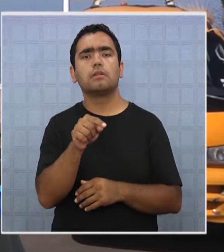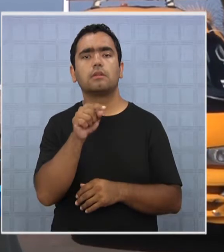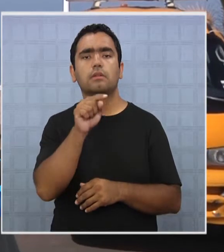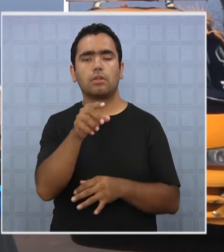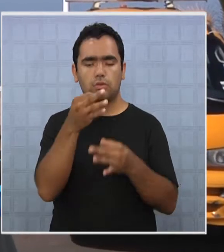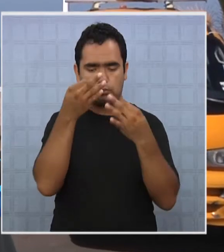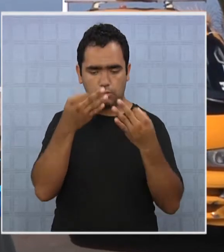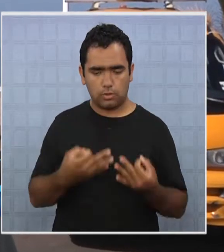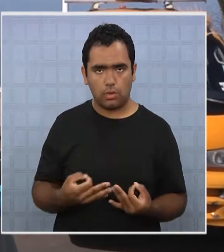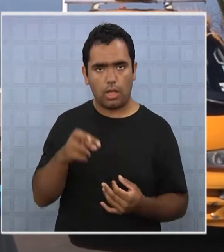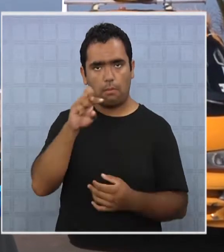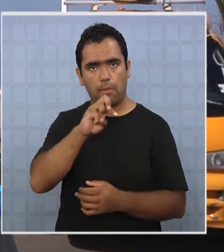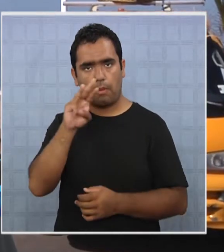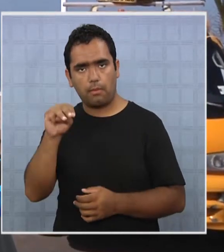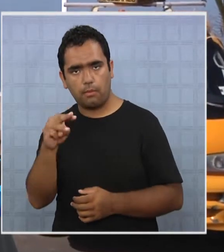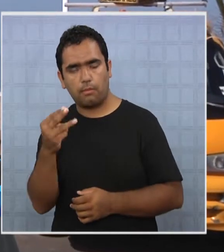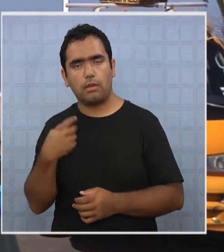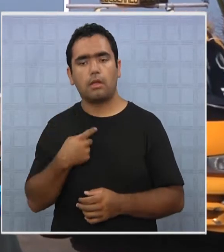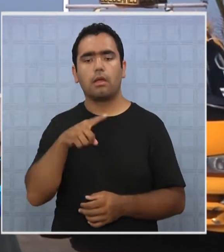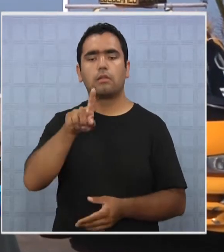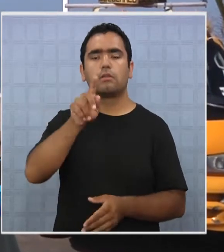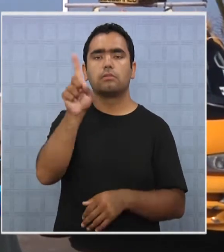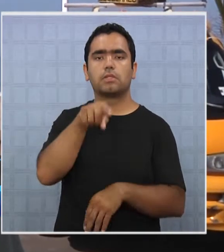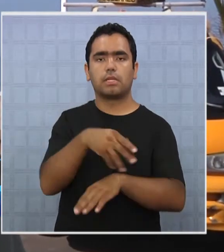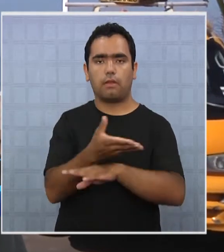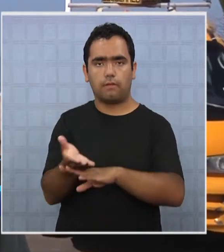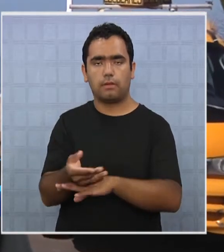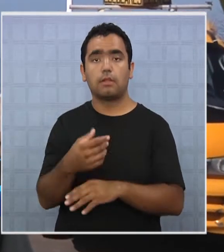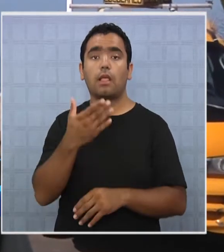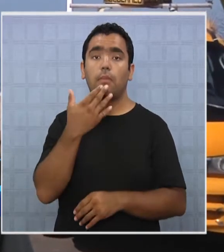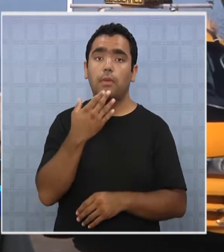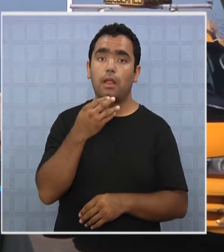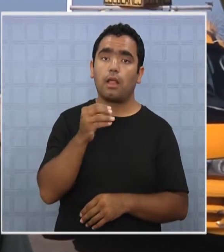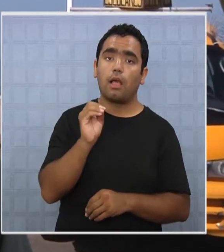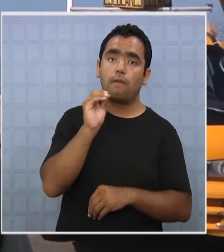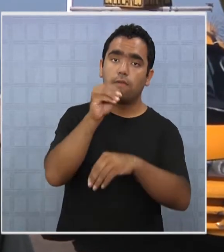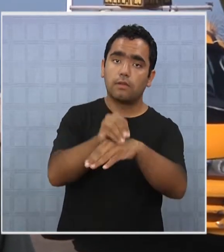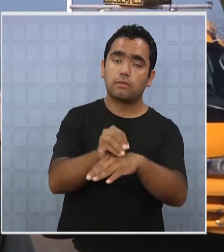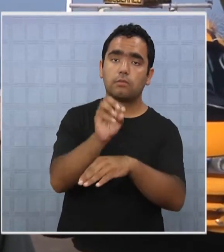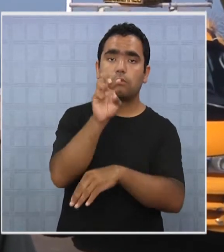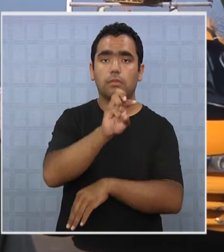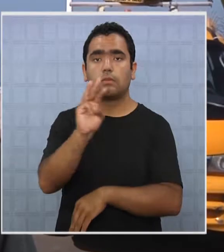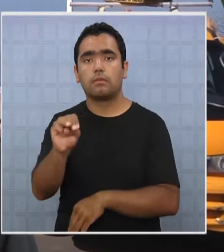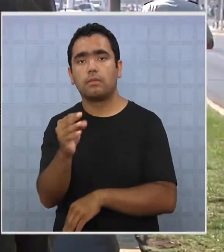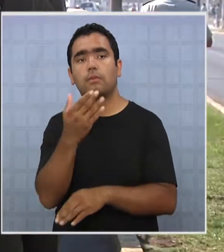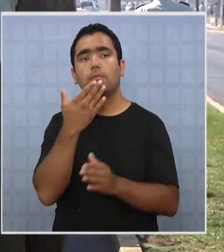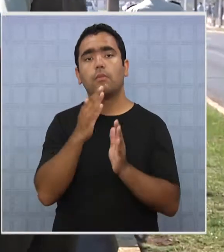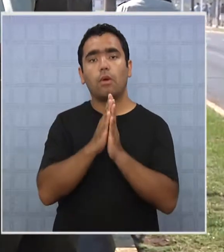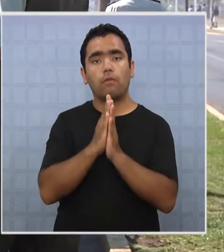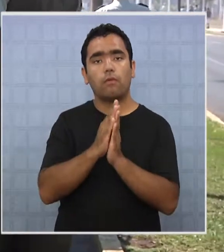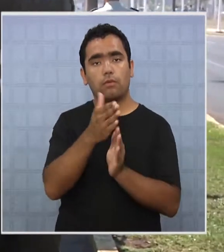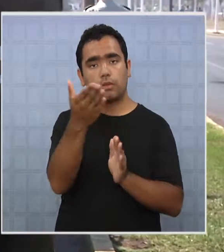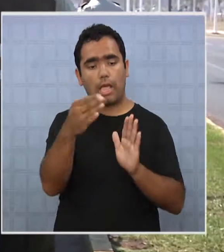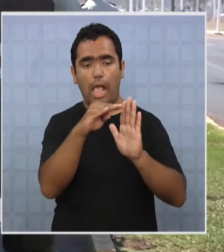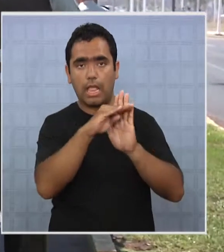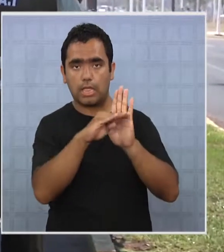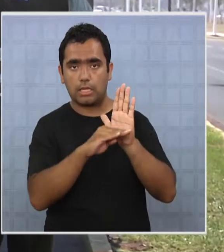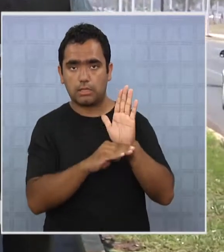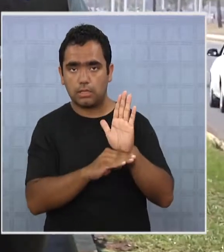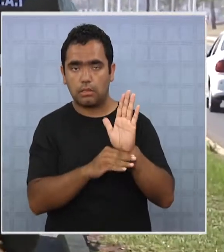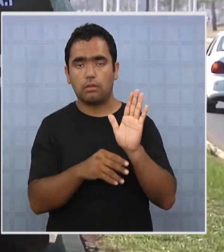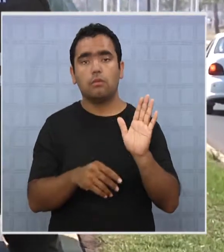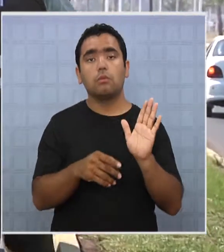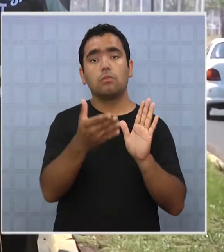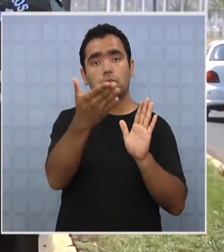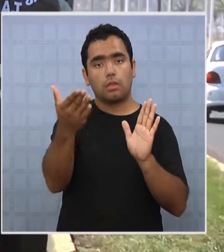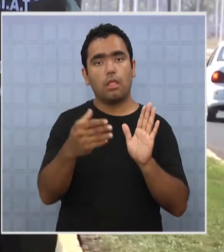al contratar este tipo de servicios. También se llama a los padres a que soliciten los antecedentes a los conductores al momento de contratar.